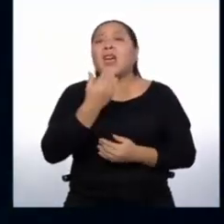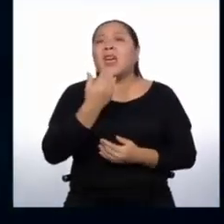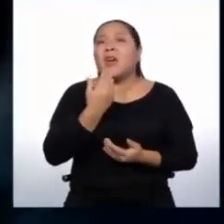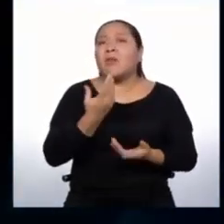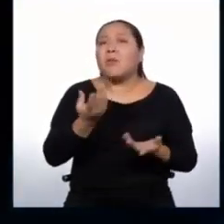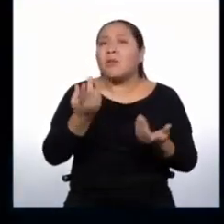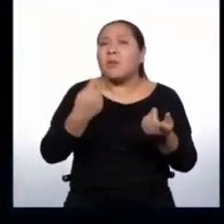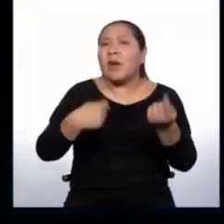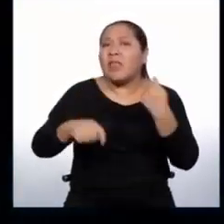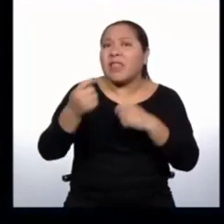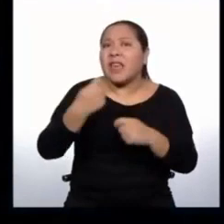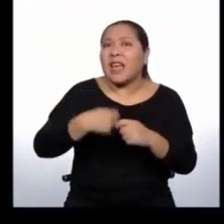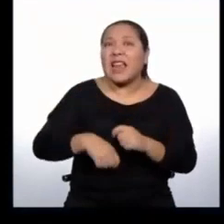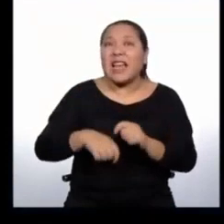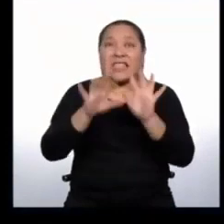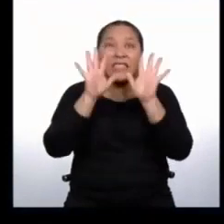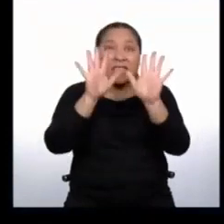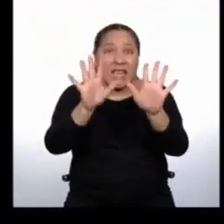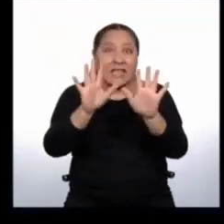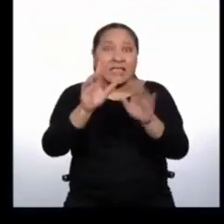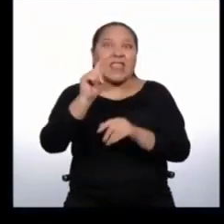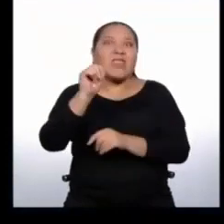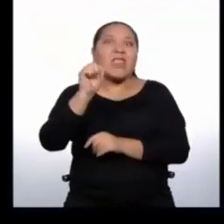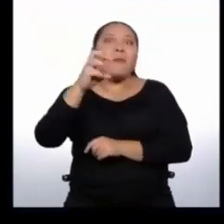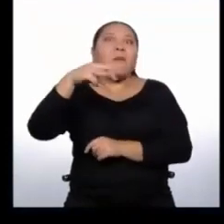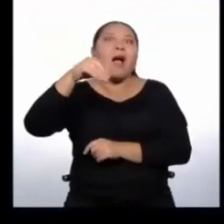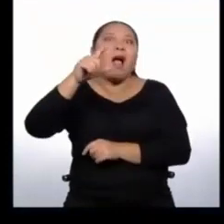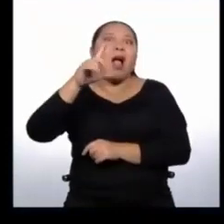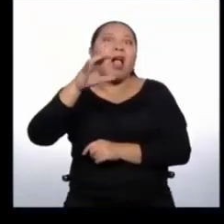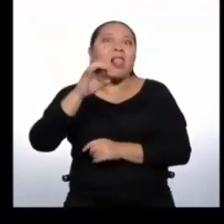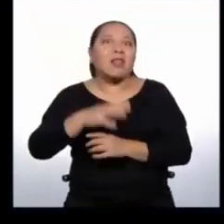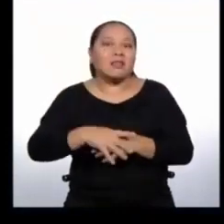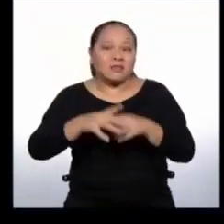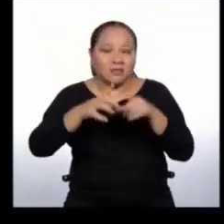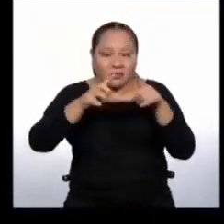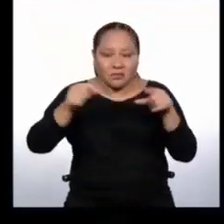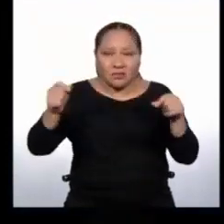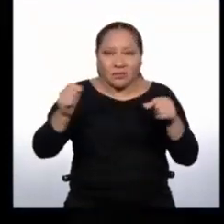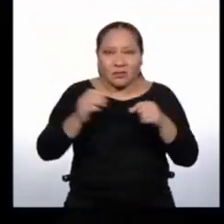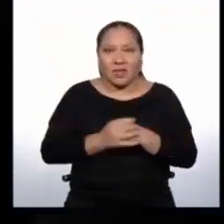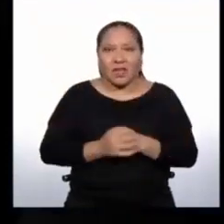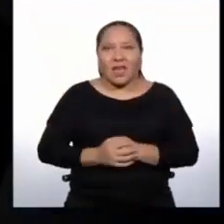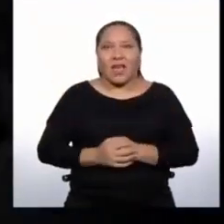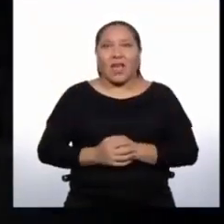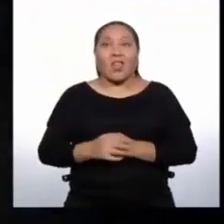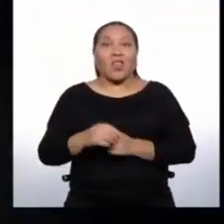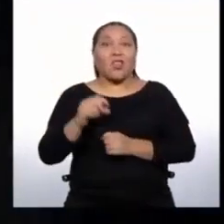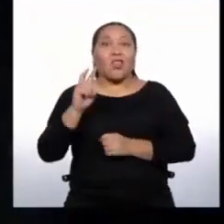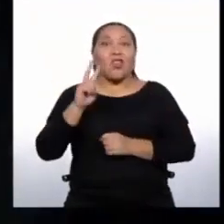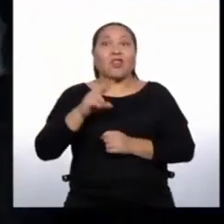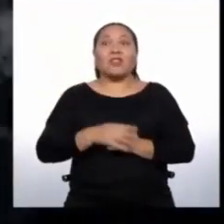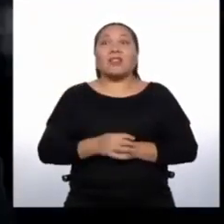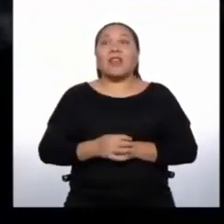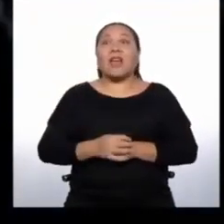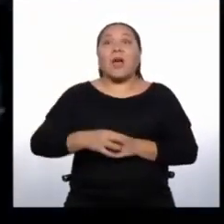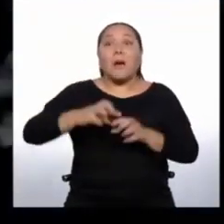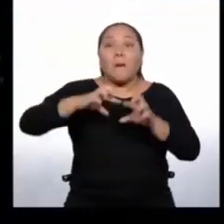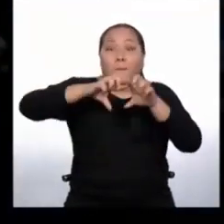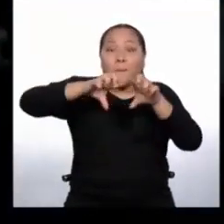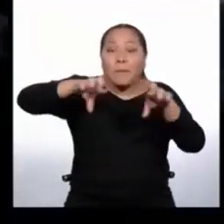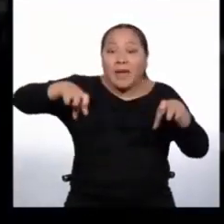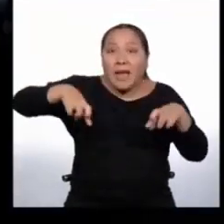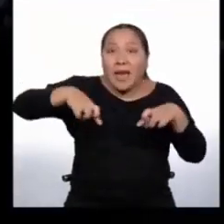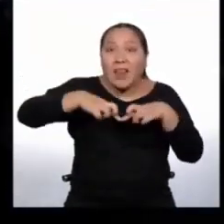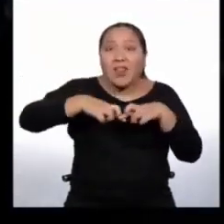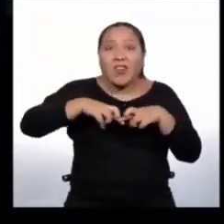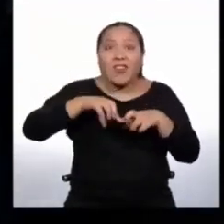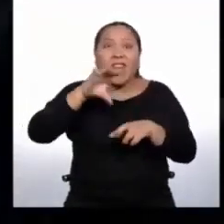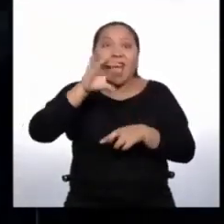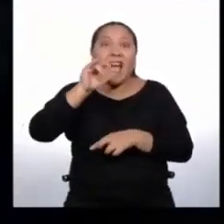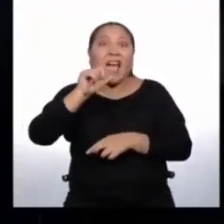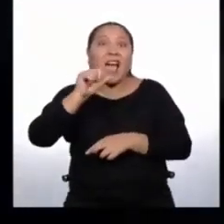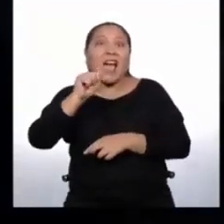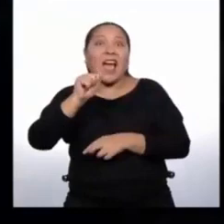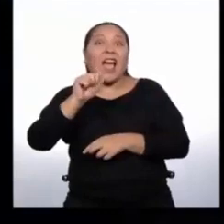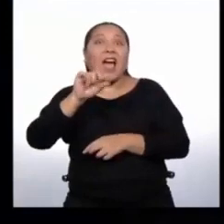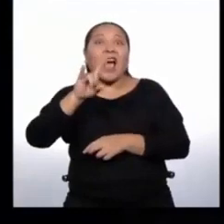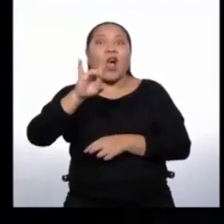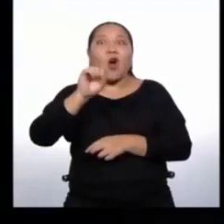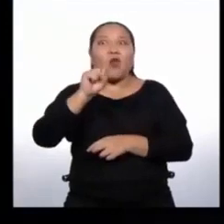10. Y a las 2 de la tarde, la picaronera, el humitero y el de la rica causa de